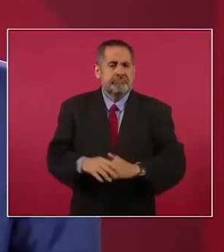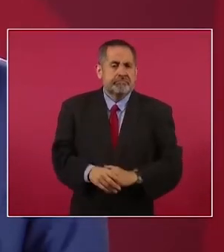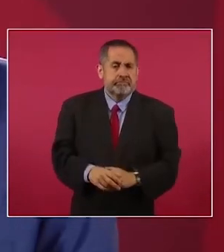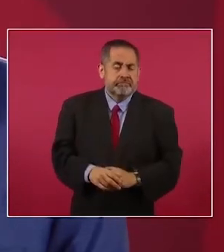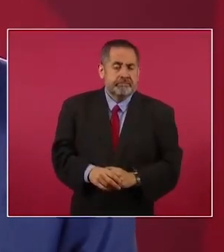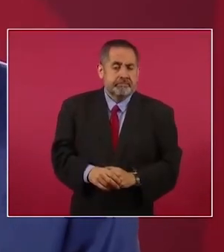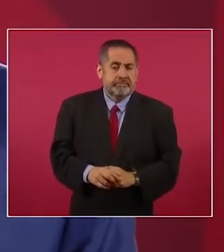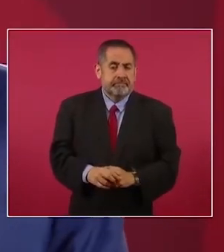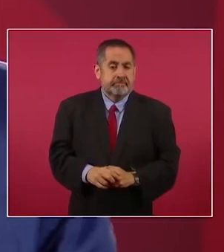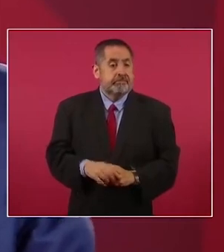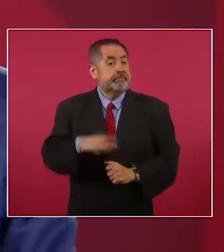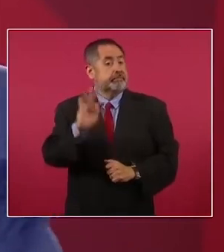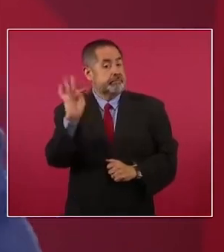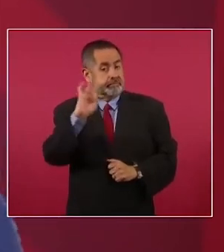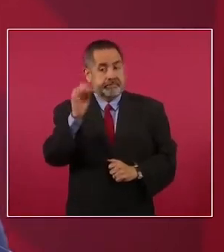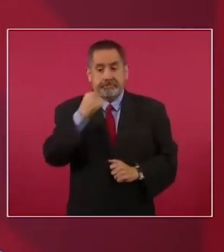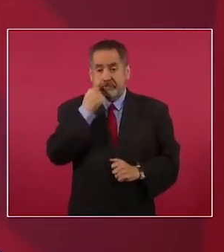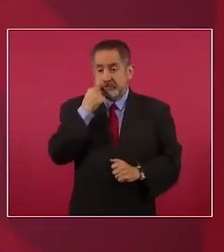Ahora, si se les dice,